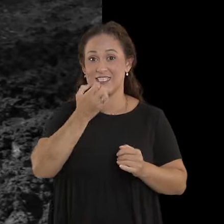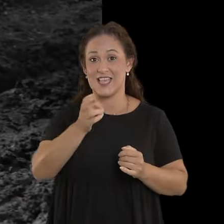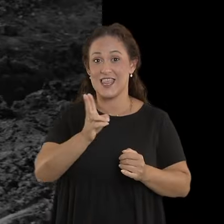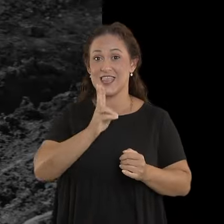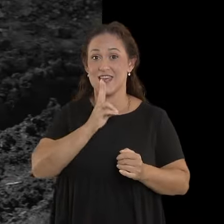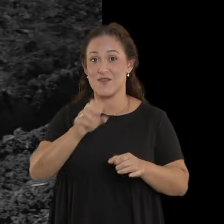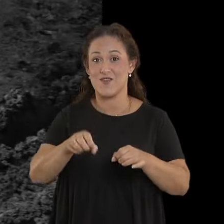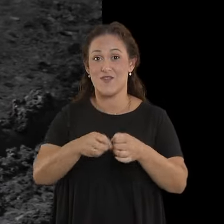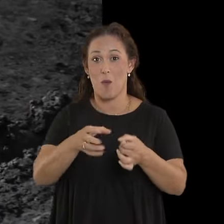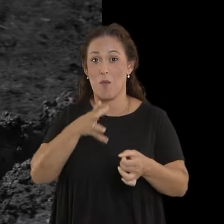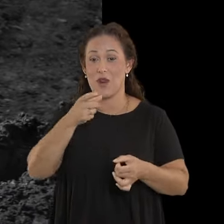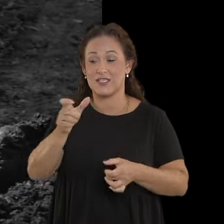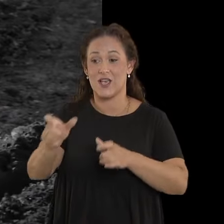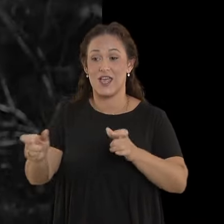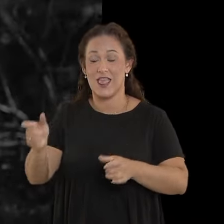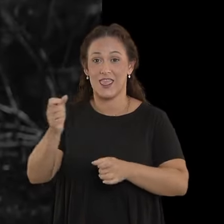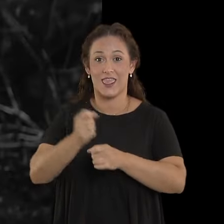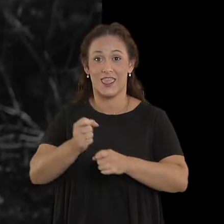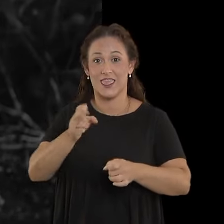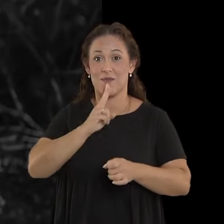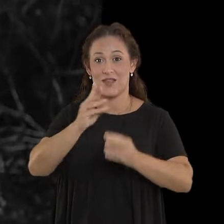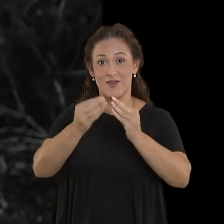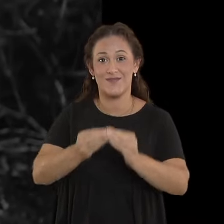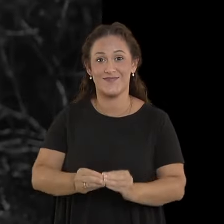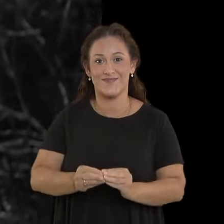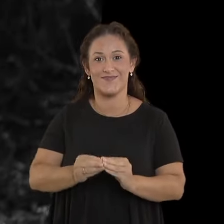zapatos, pa' eso están los zapateros.